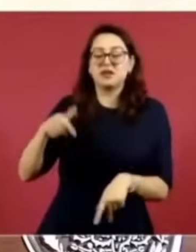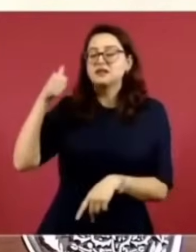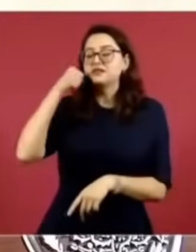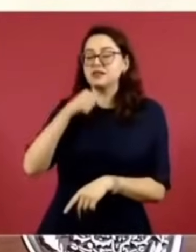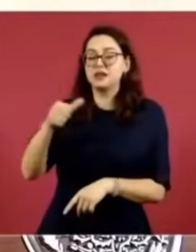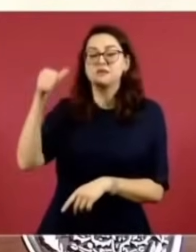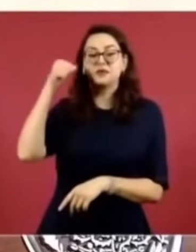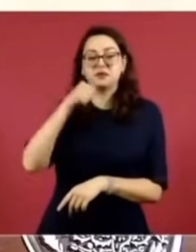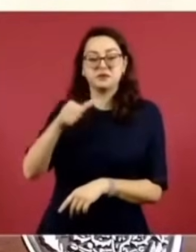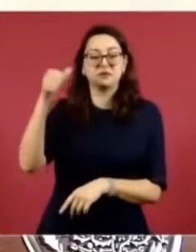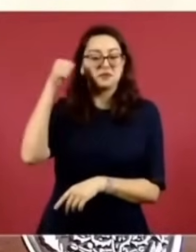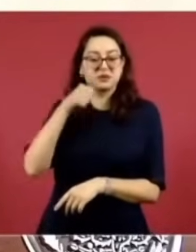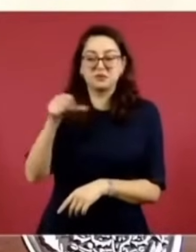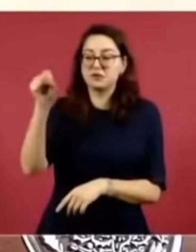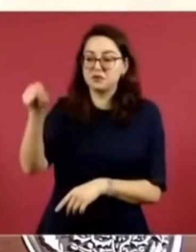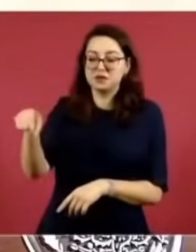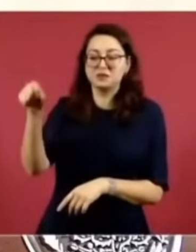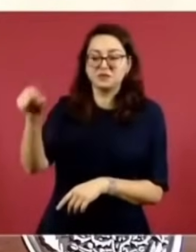Krause, Aguilar Camín.